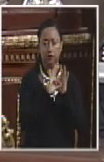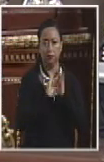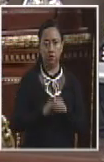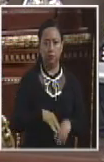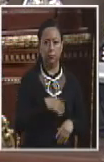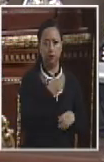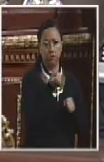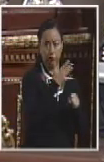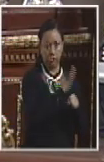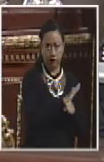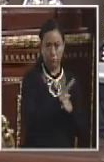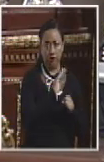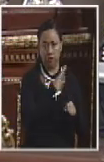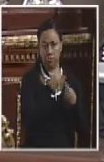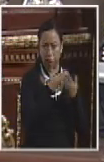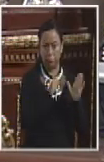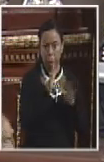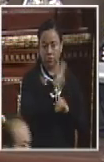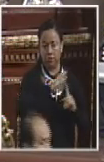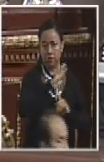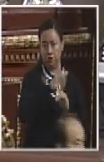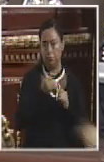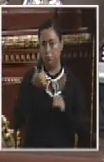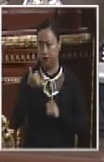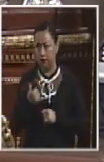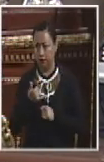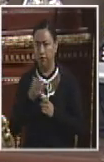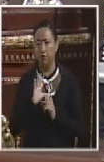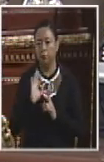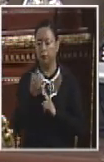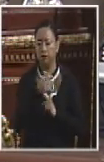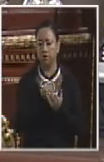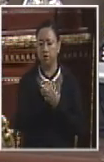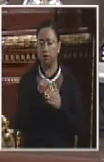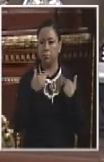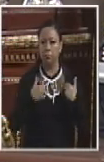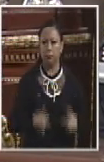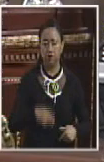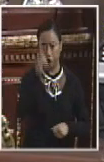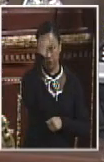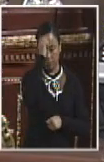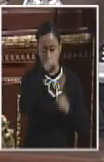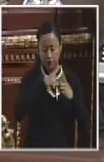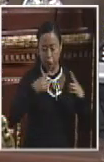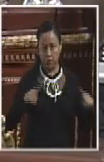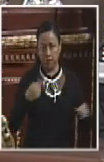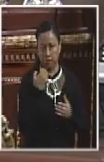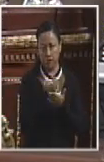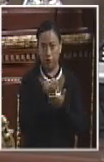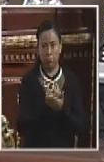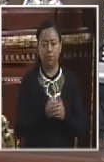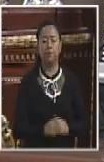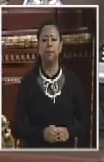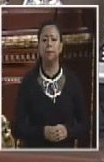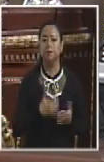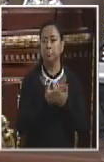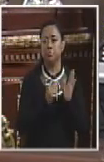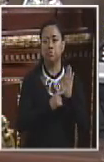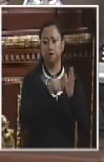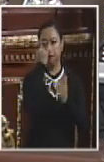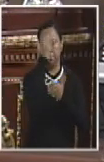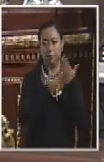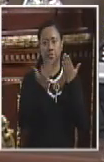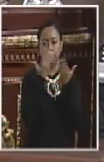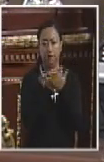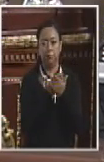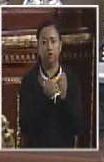Administración Pública Local y la de Derechos Humanos, con opinión de Desarrollo Económico, para presentar una iniciativa